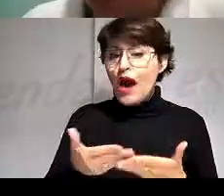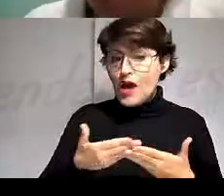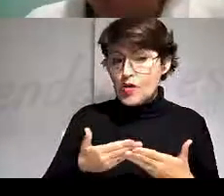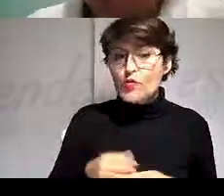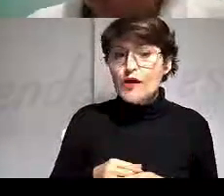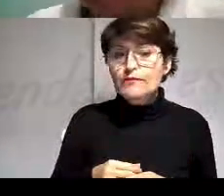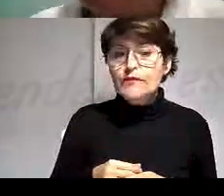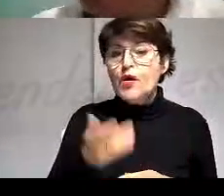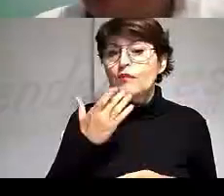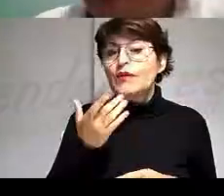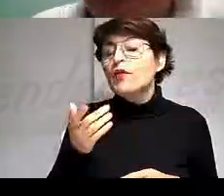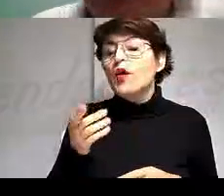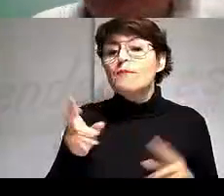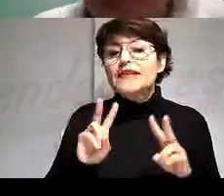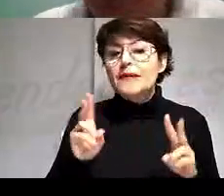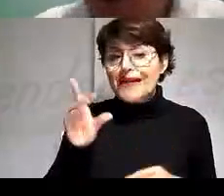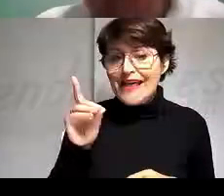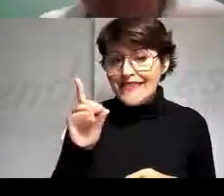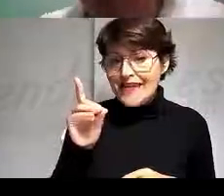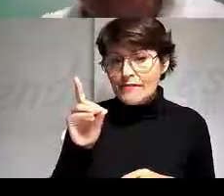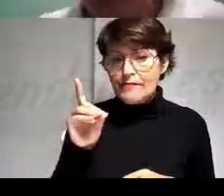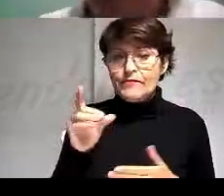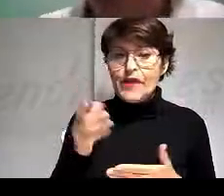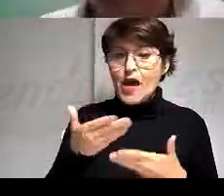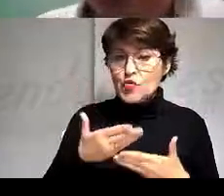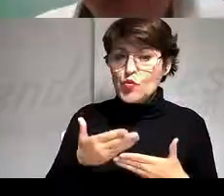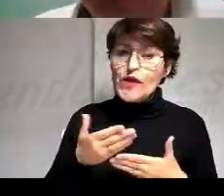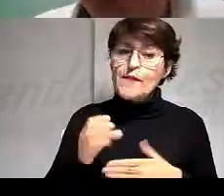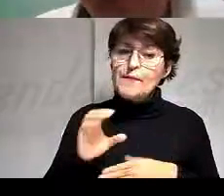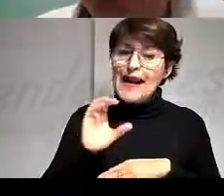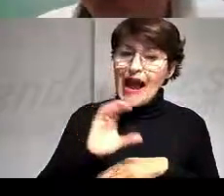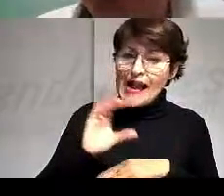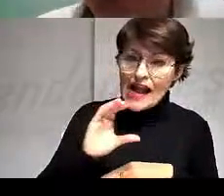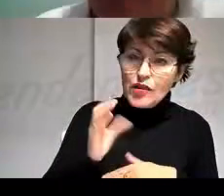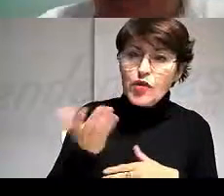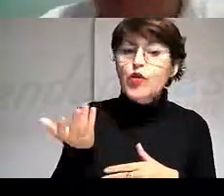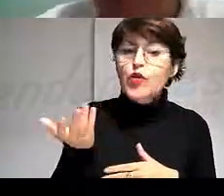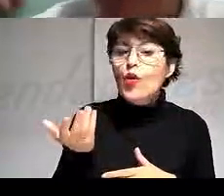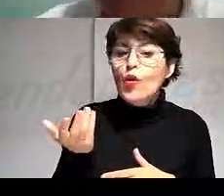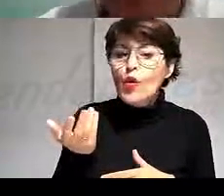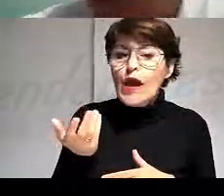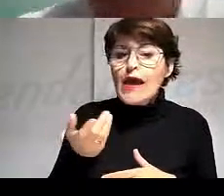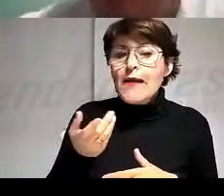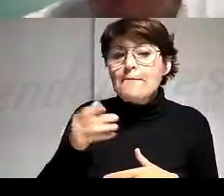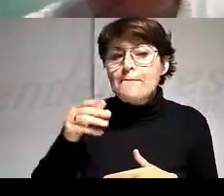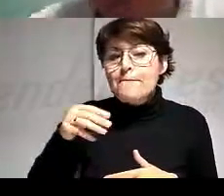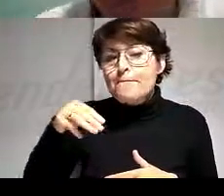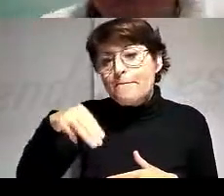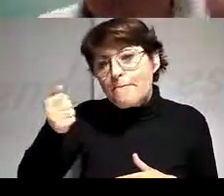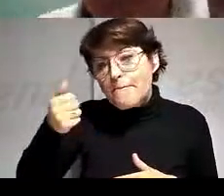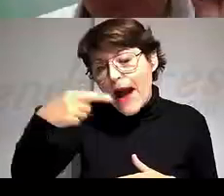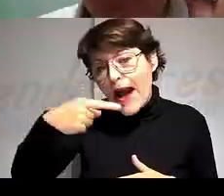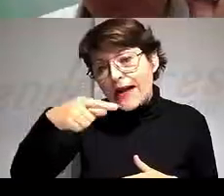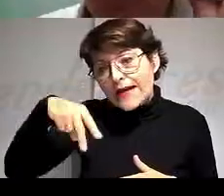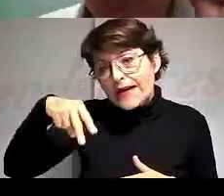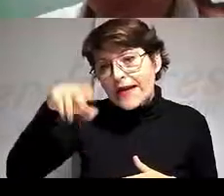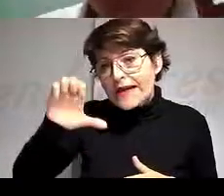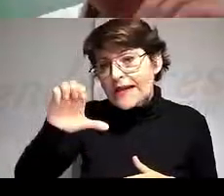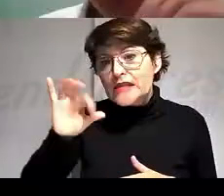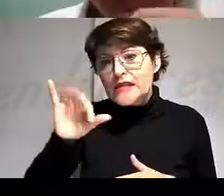la vitamina D es la gestora del metabolismo del calcio y del calcio, magnesio, del calcio y del fosfato,